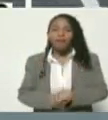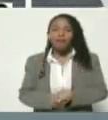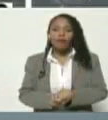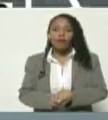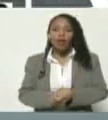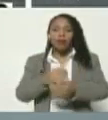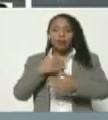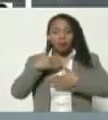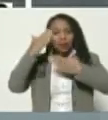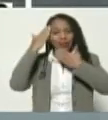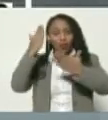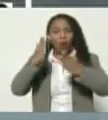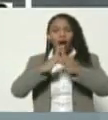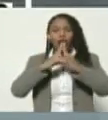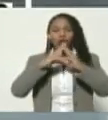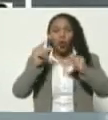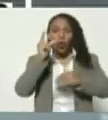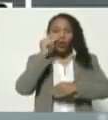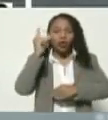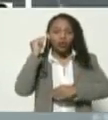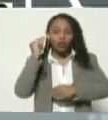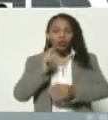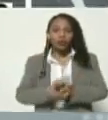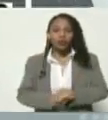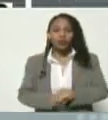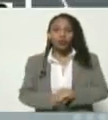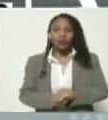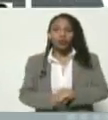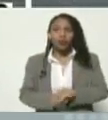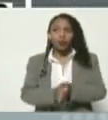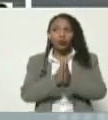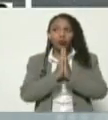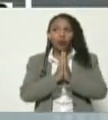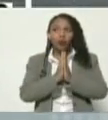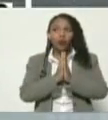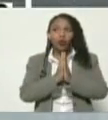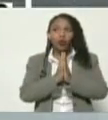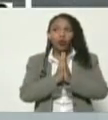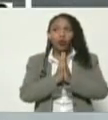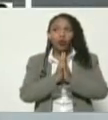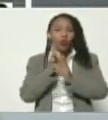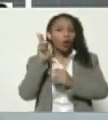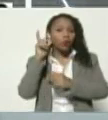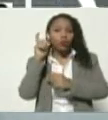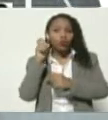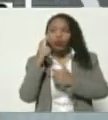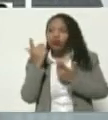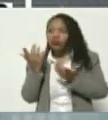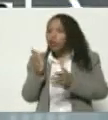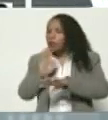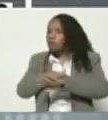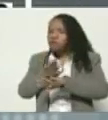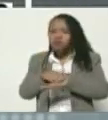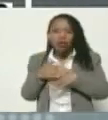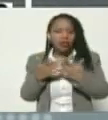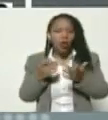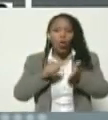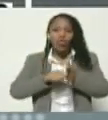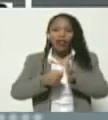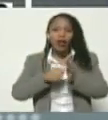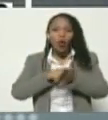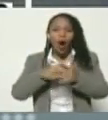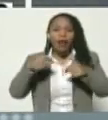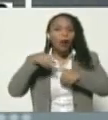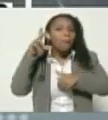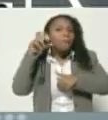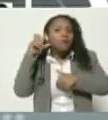Mis saludos a todos y todas. Sonido, por favor. No tengo retorno, no sé si los técnicos del sonido